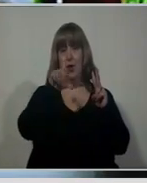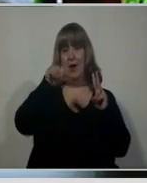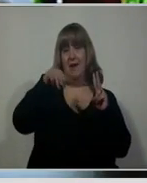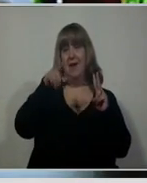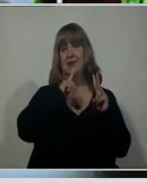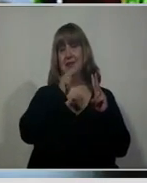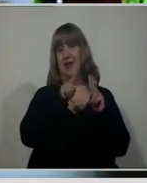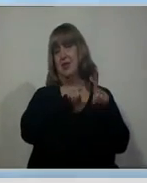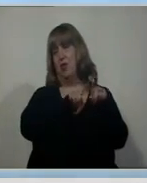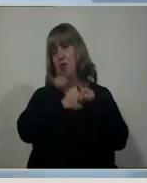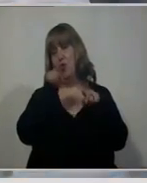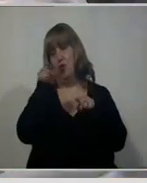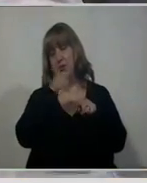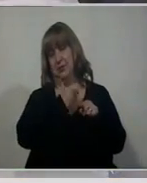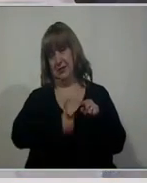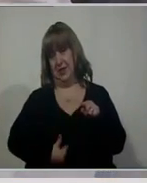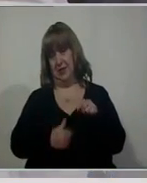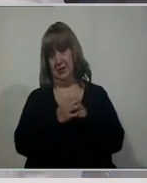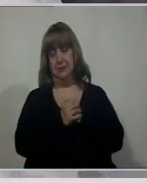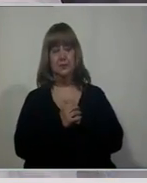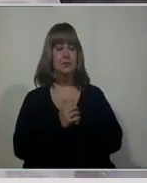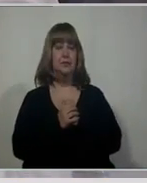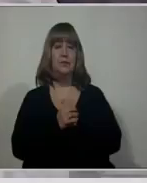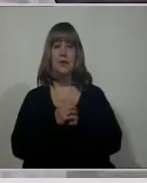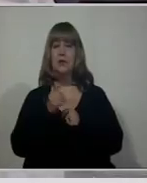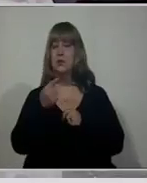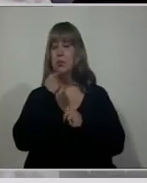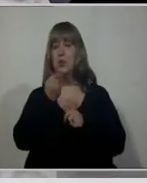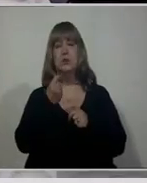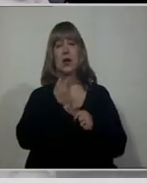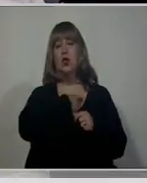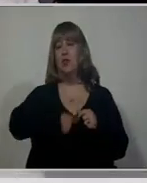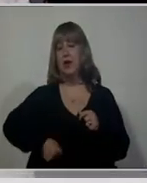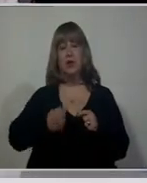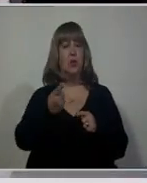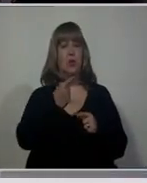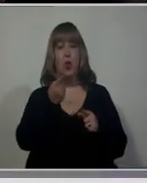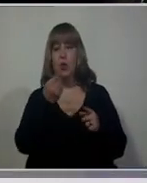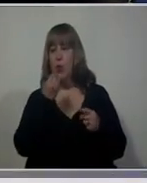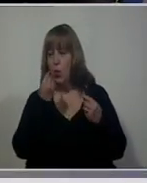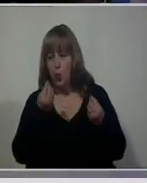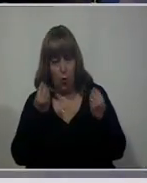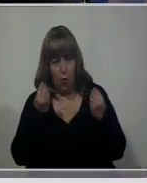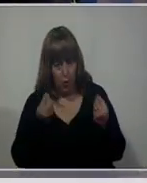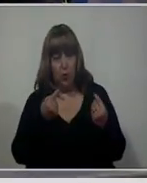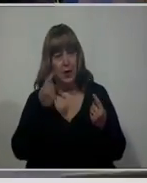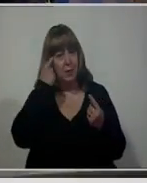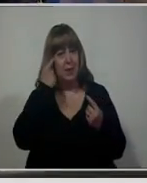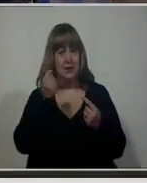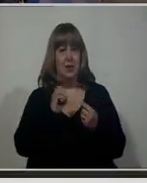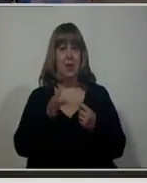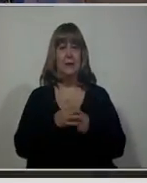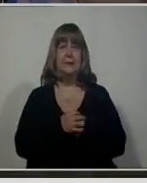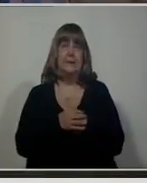macri cuál es tu principal crítica del gobierno por ejemplo qué es lo que más le críticas a ver yo creo que el gobierno